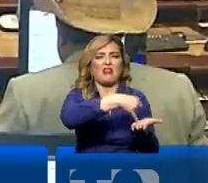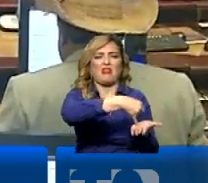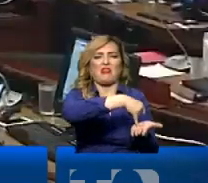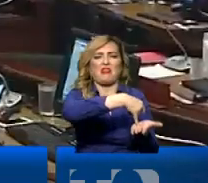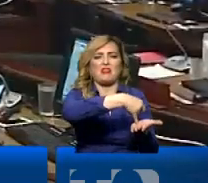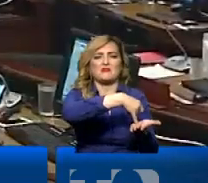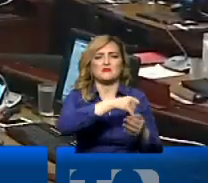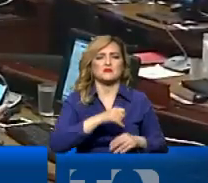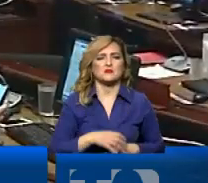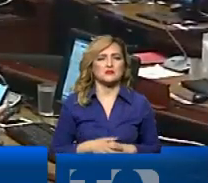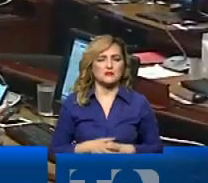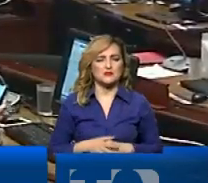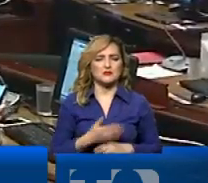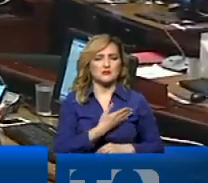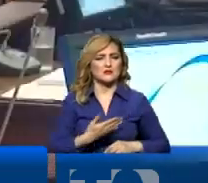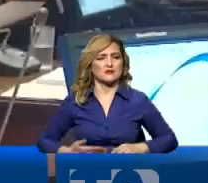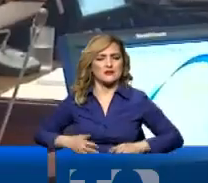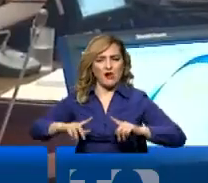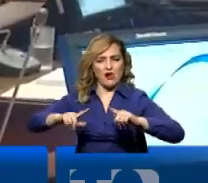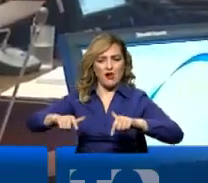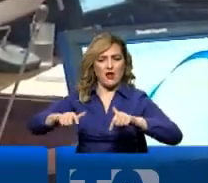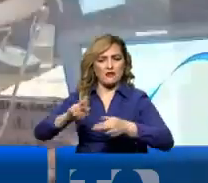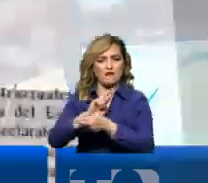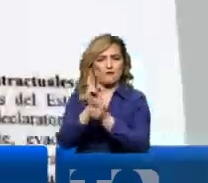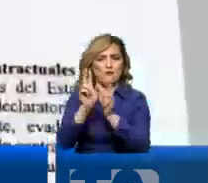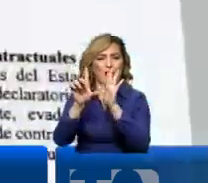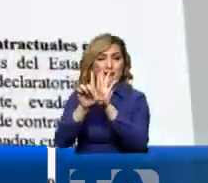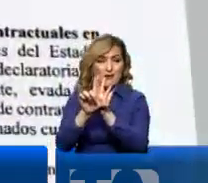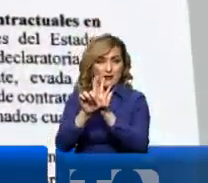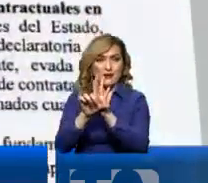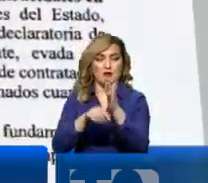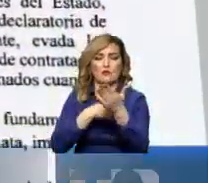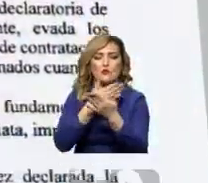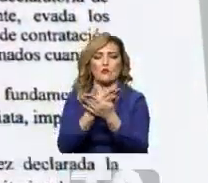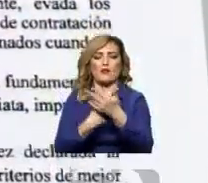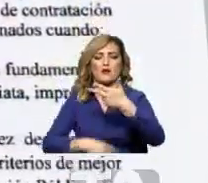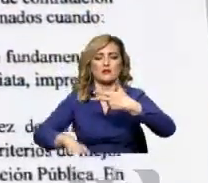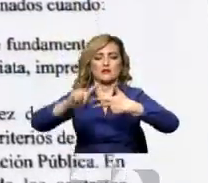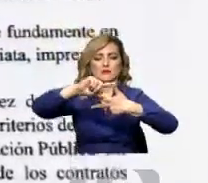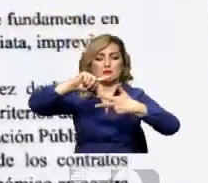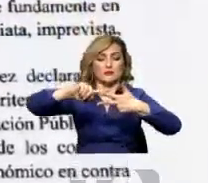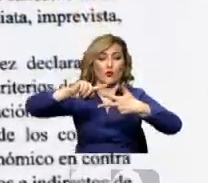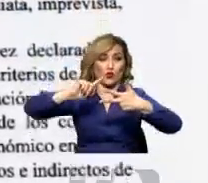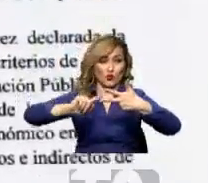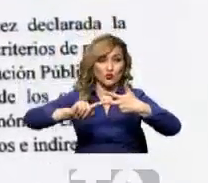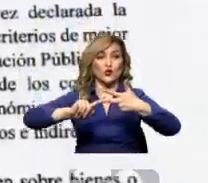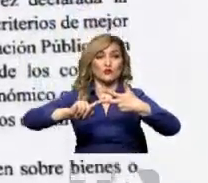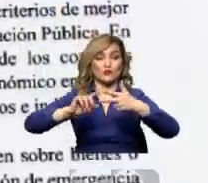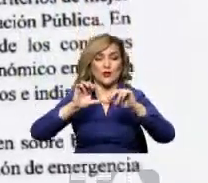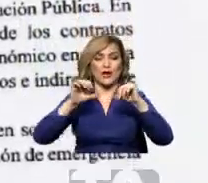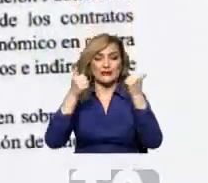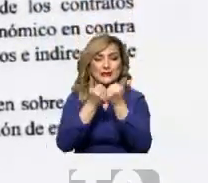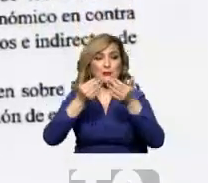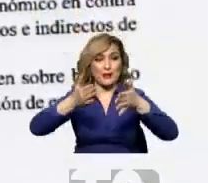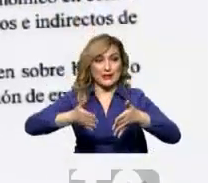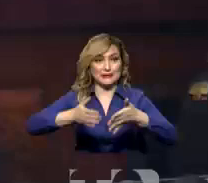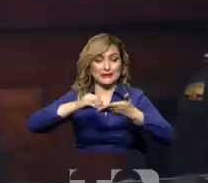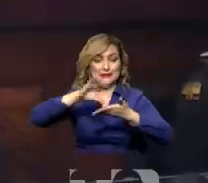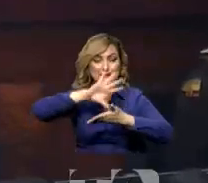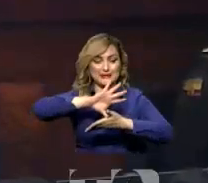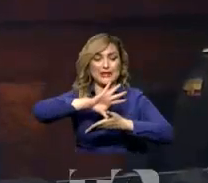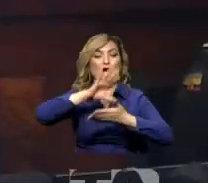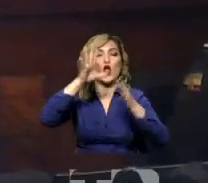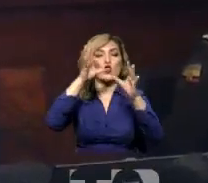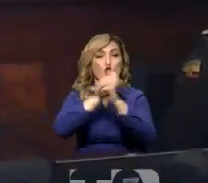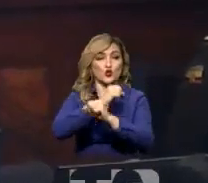la corrupción en tiempos de emergencia económica, y así lo hizo. La propuesta de 3 artículos fue conocida por los asambleístas este martes por la noche.